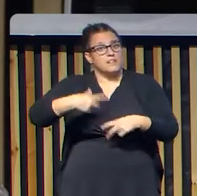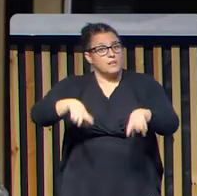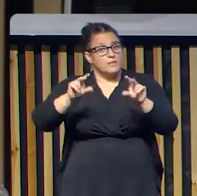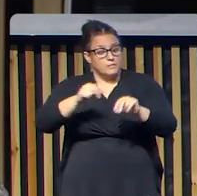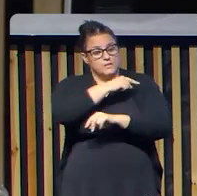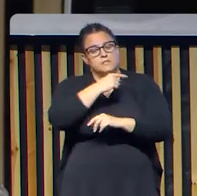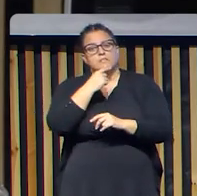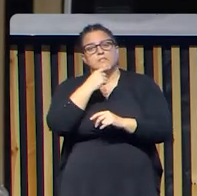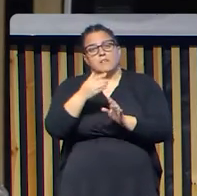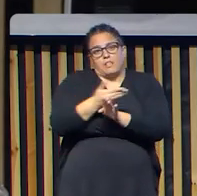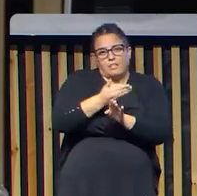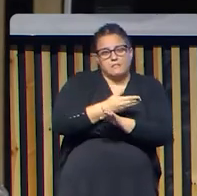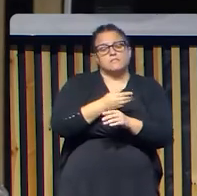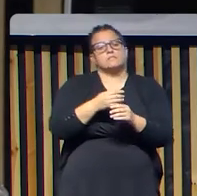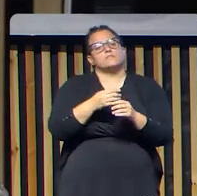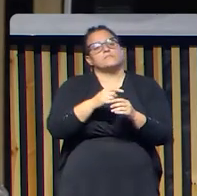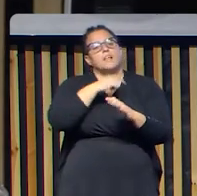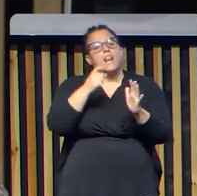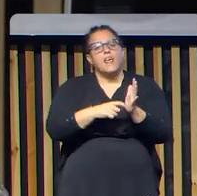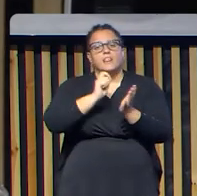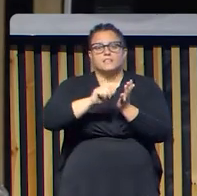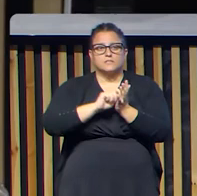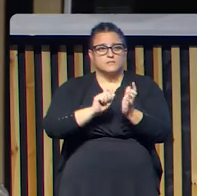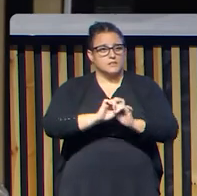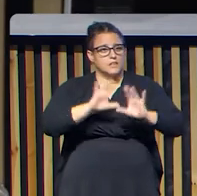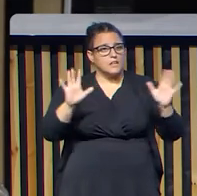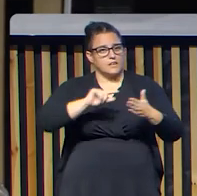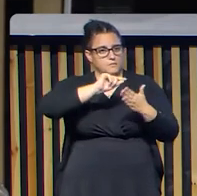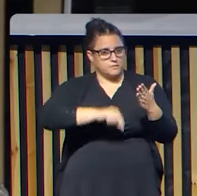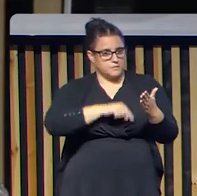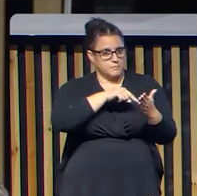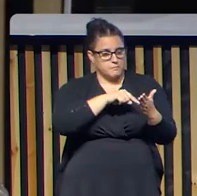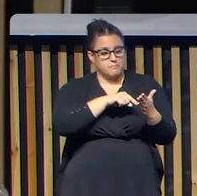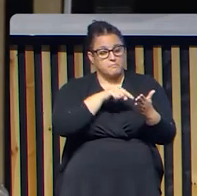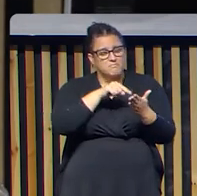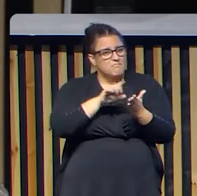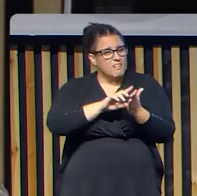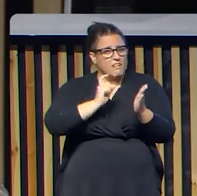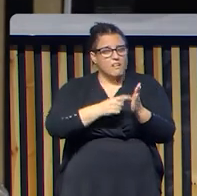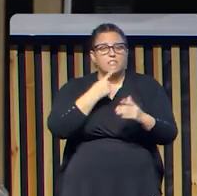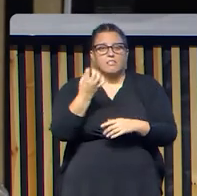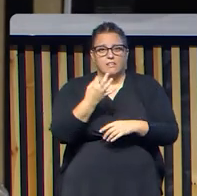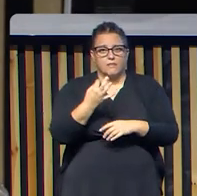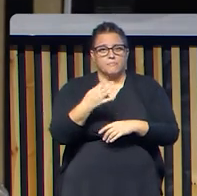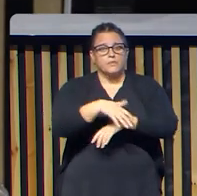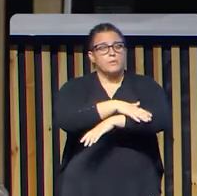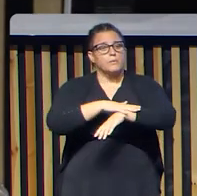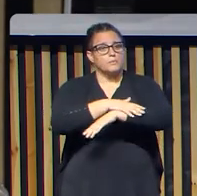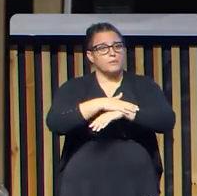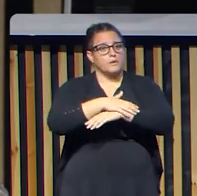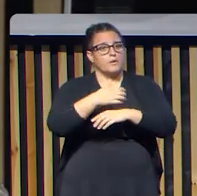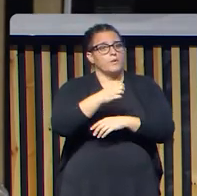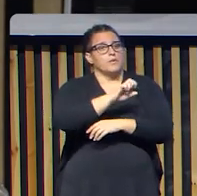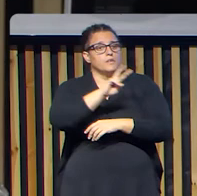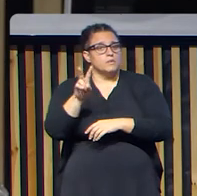Clara por la cual se comprometía el gobierno de Estados Unidos a garantizar a